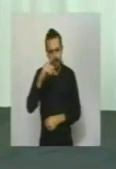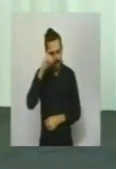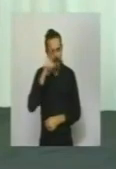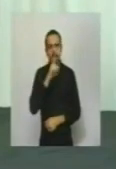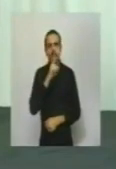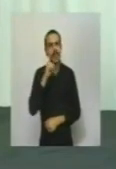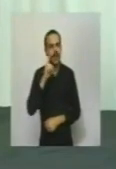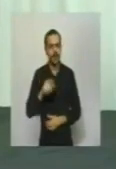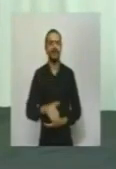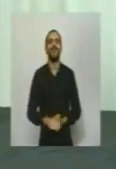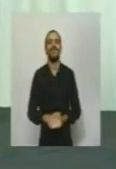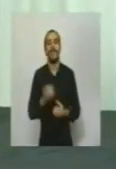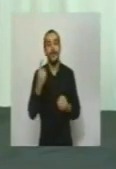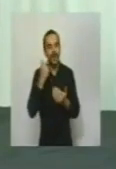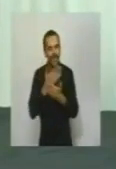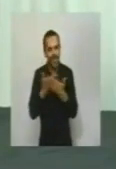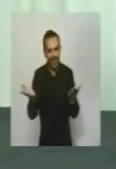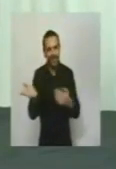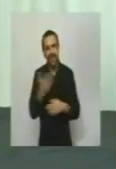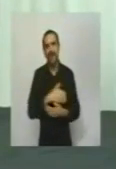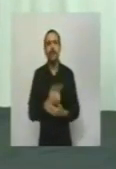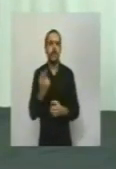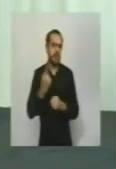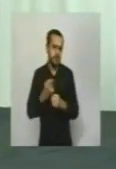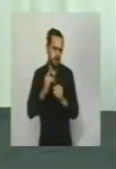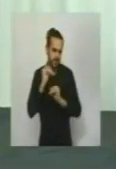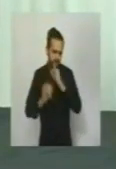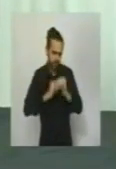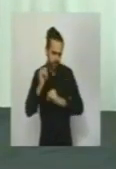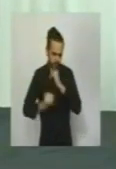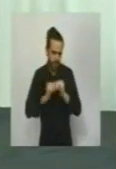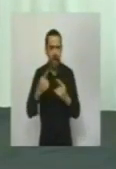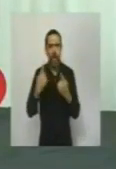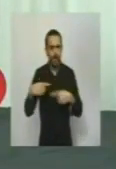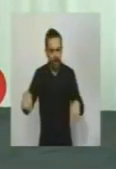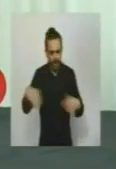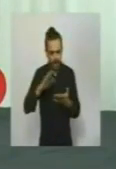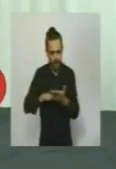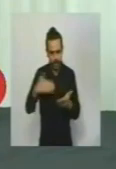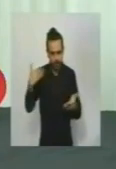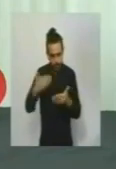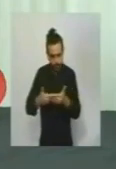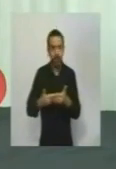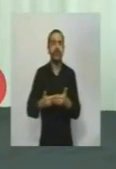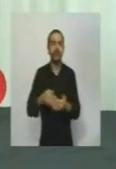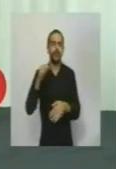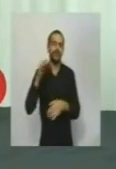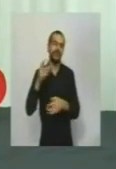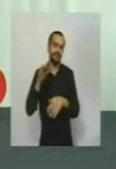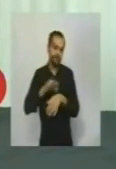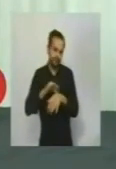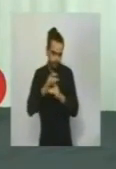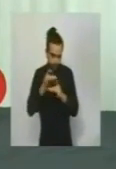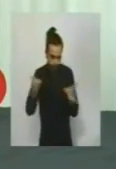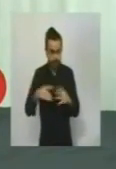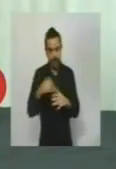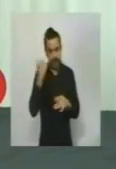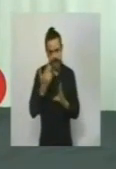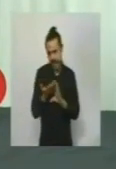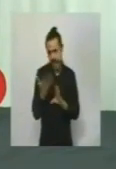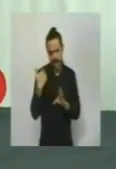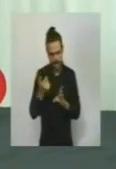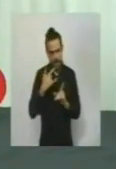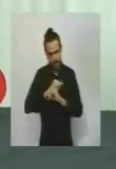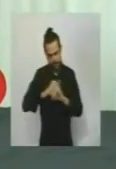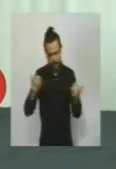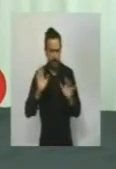iniciar el parte epidemiológico del día de la fecha, en relación al día de ayer, ya a última hora del día de ayer salió que